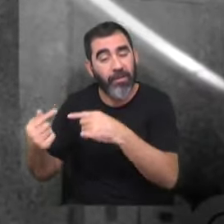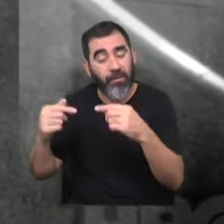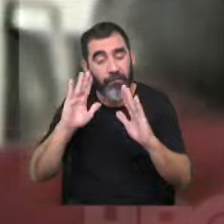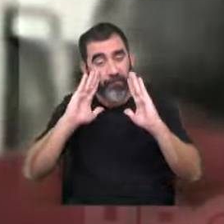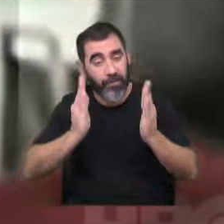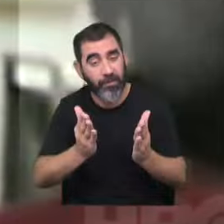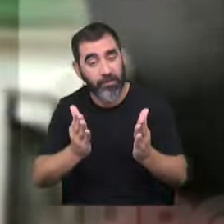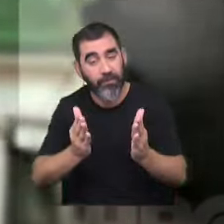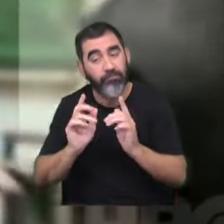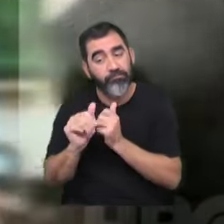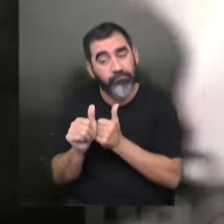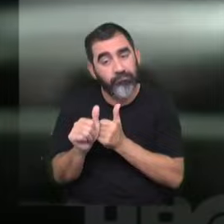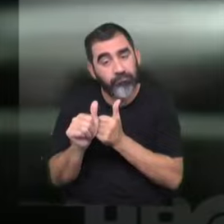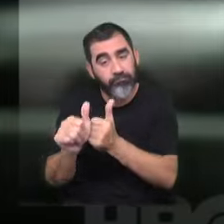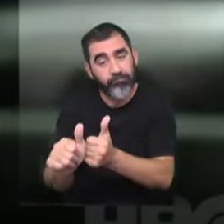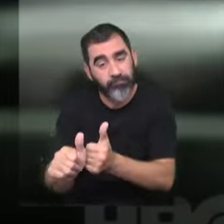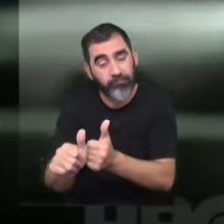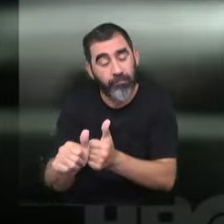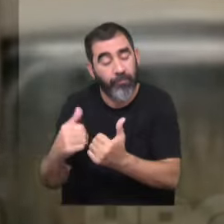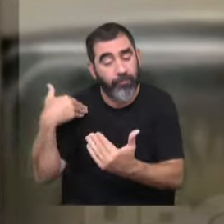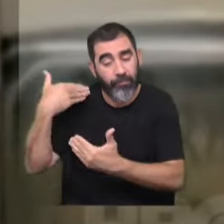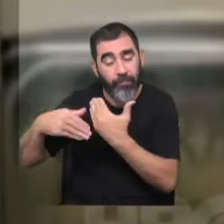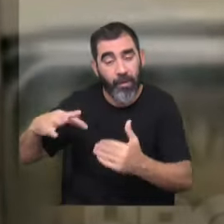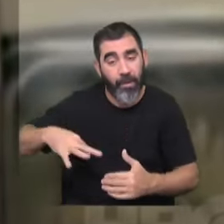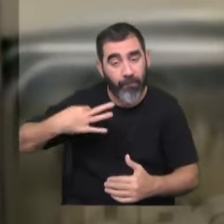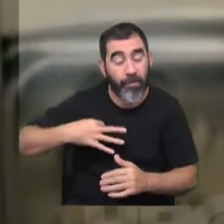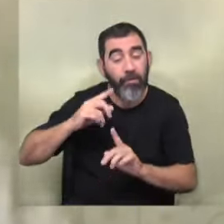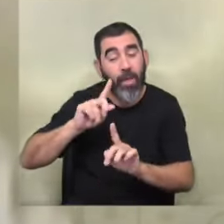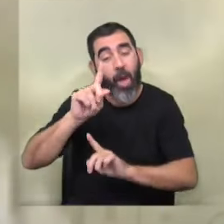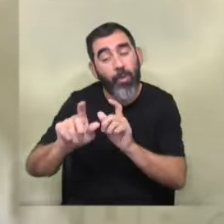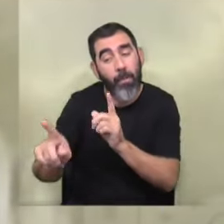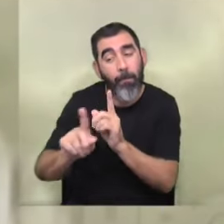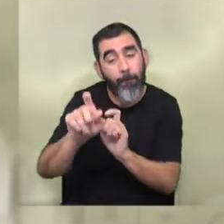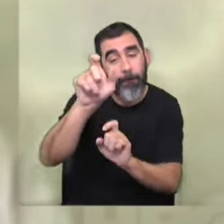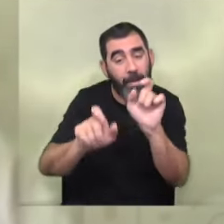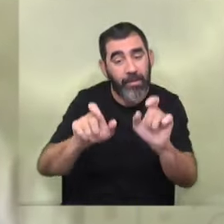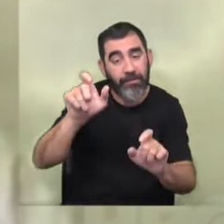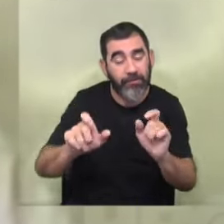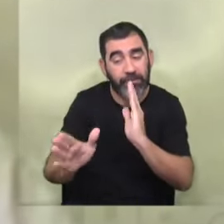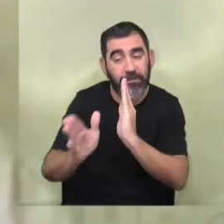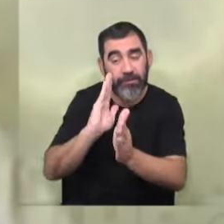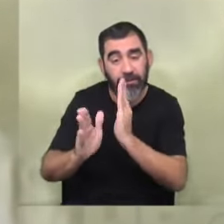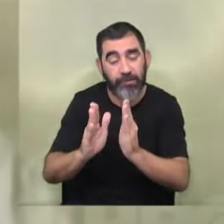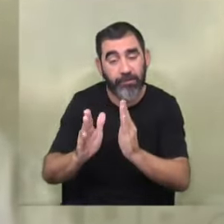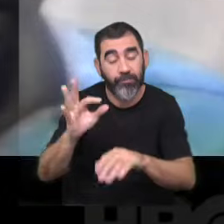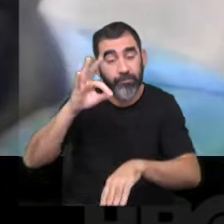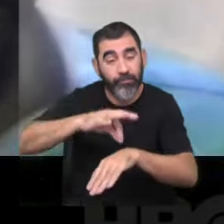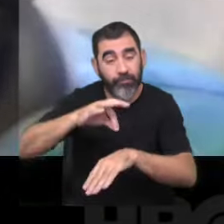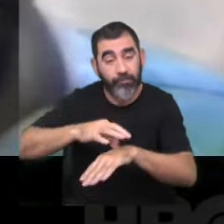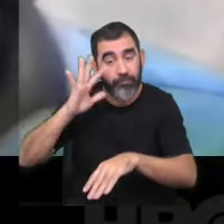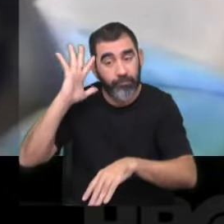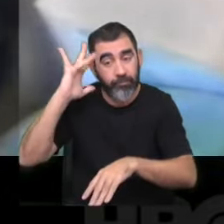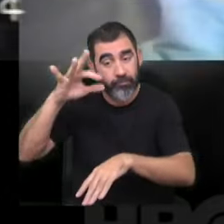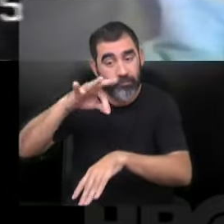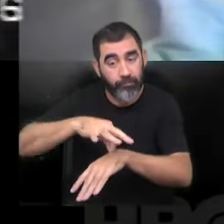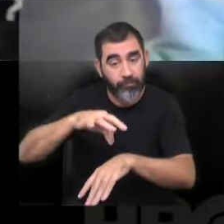y a través del seguimiento de su carrera y algunos de los pacientes a los que trató, la doctora